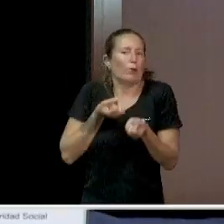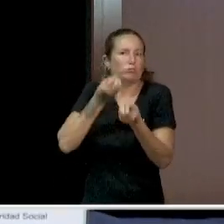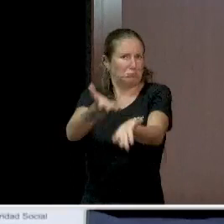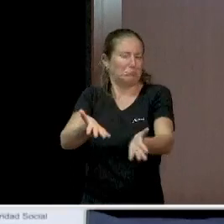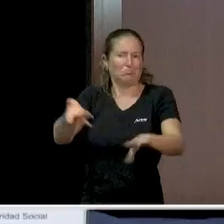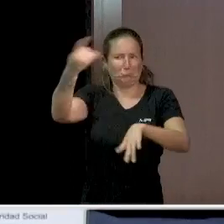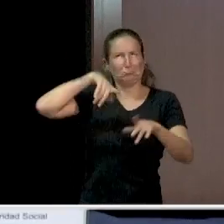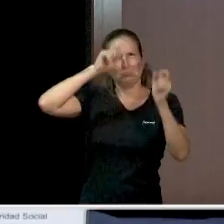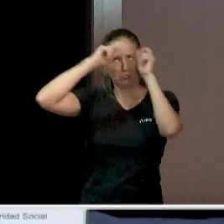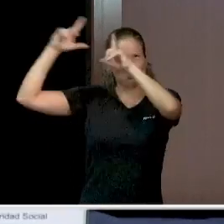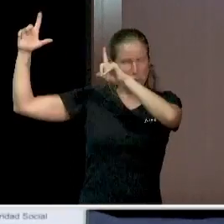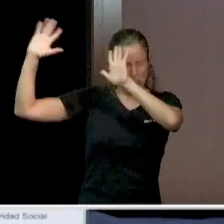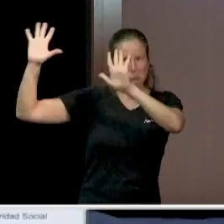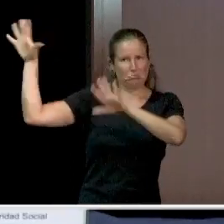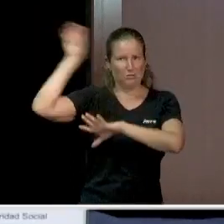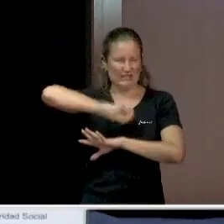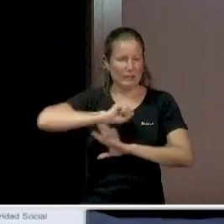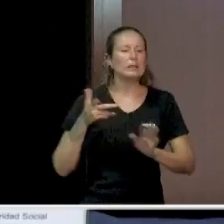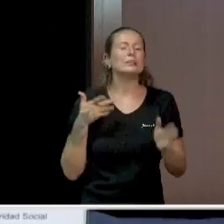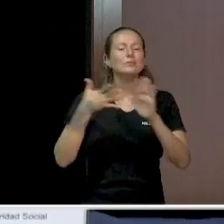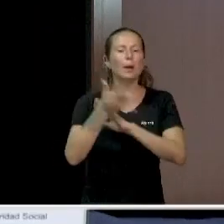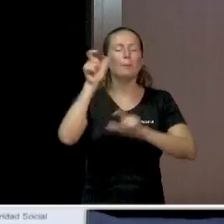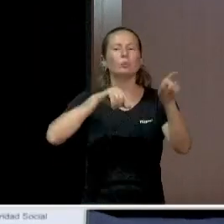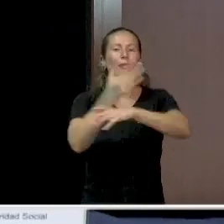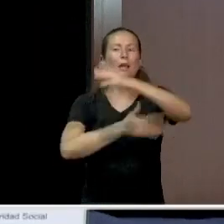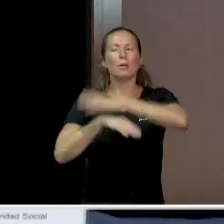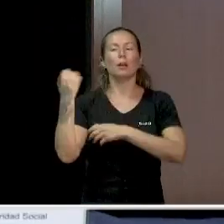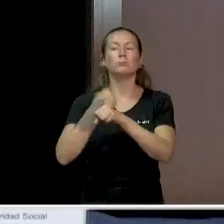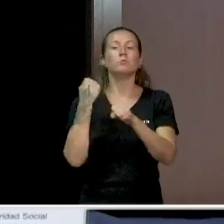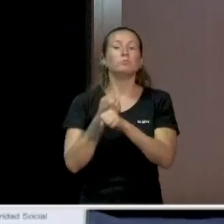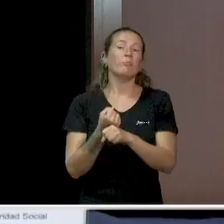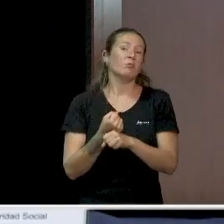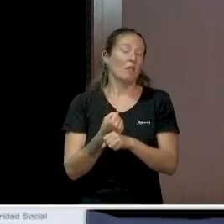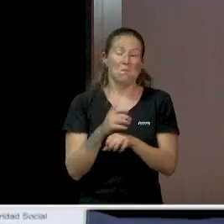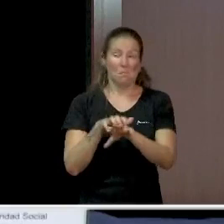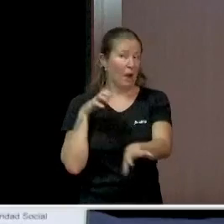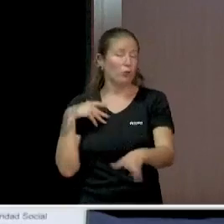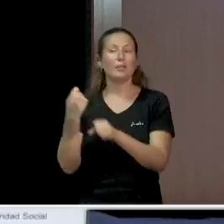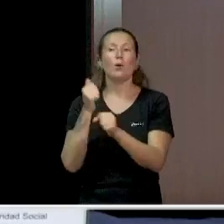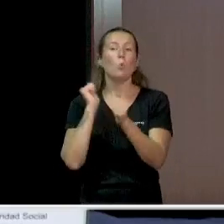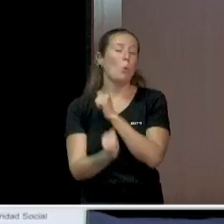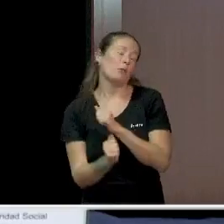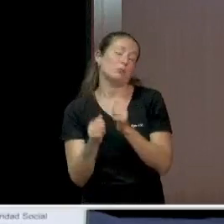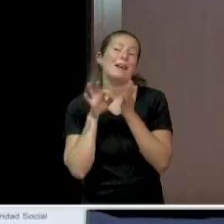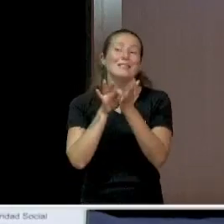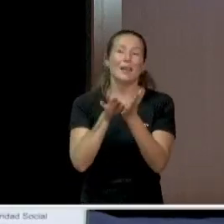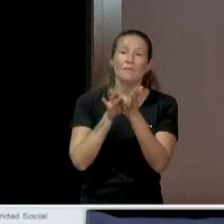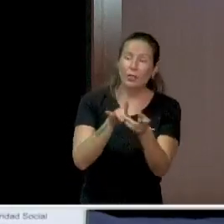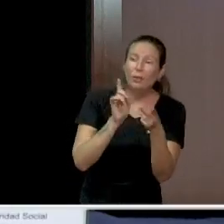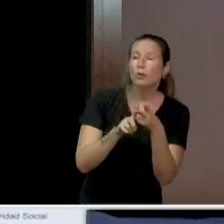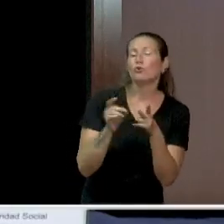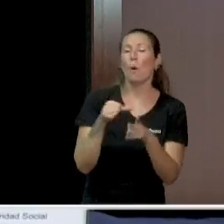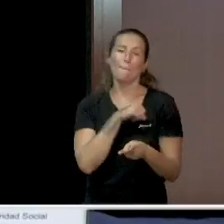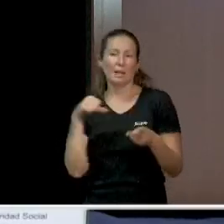año 2019, las personas con discapacidad se emplearon principalmente en el sector servicios y en la empresa privada y desempeñaron puestos